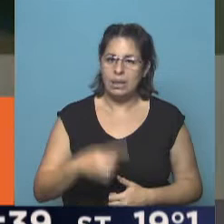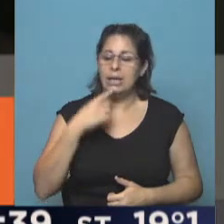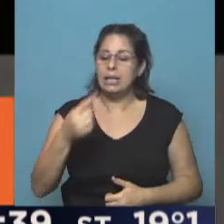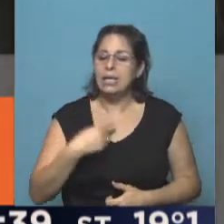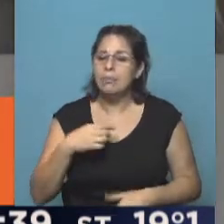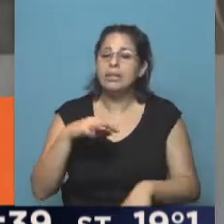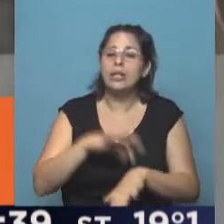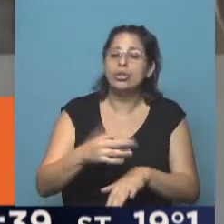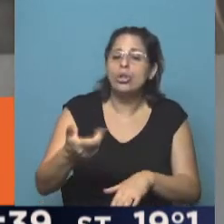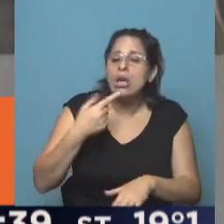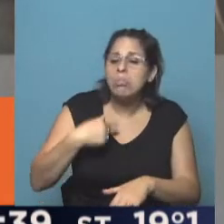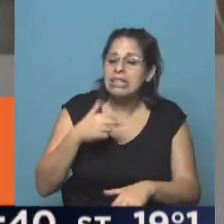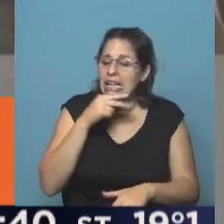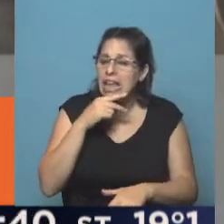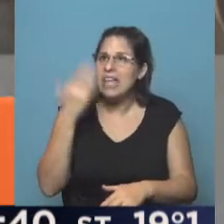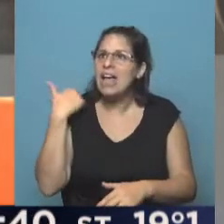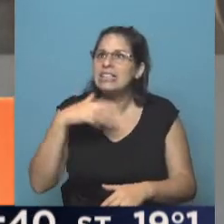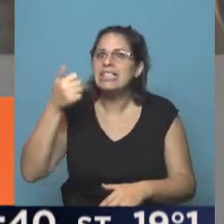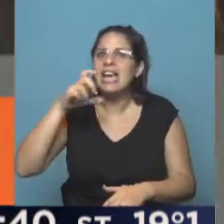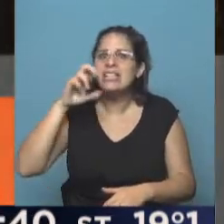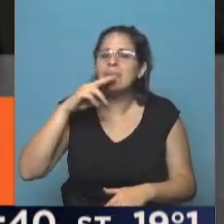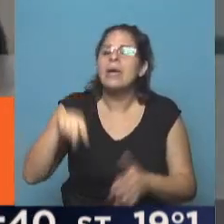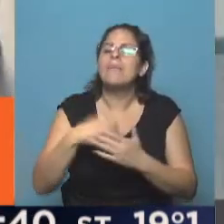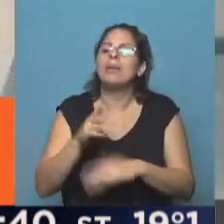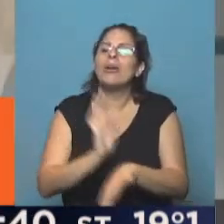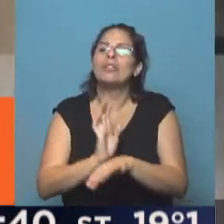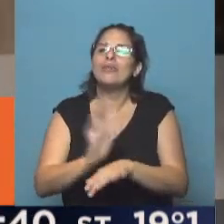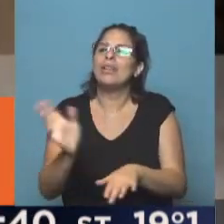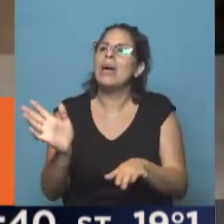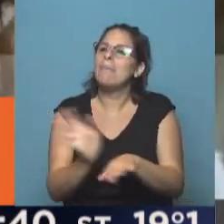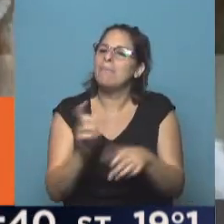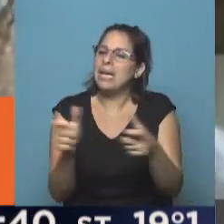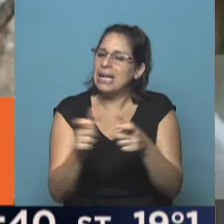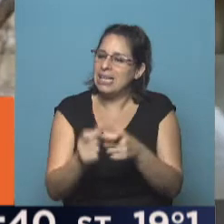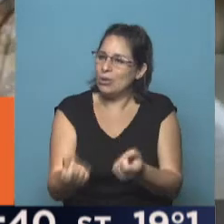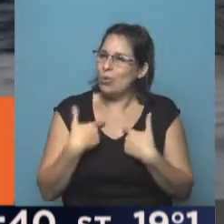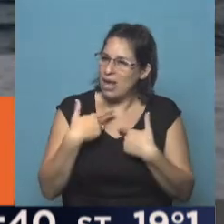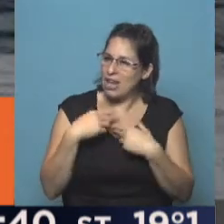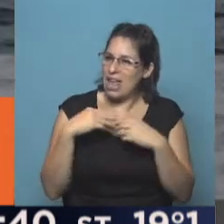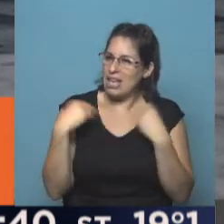lo que me pasó, pero para mí la película es una respuesta. Lo único que quiero es quedarme con...